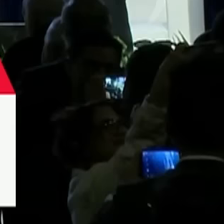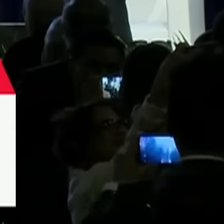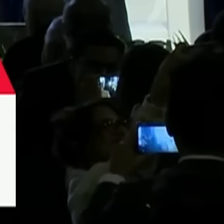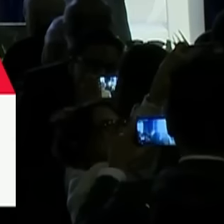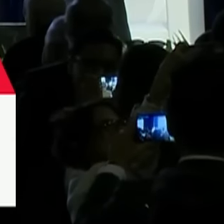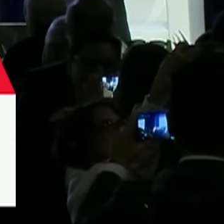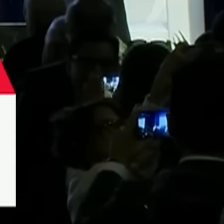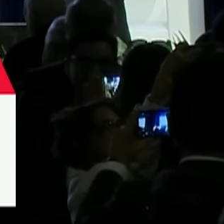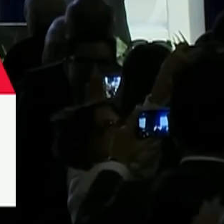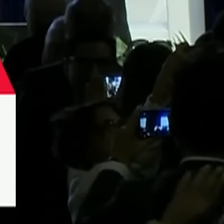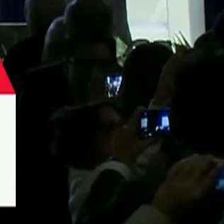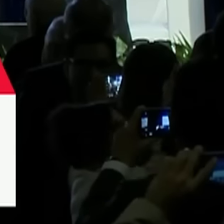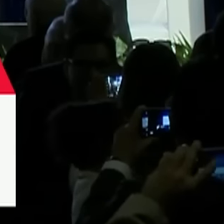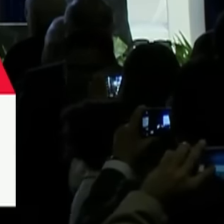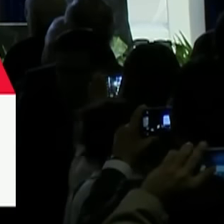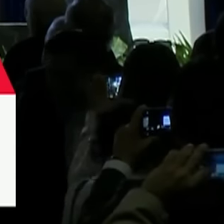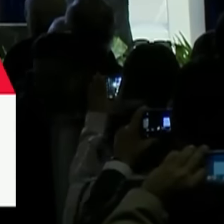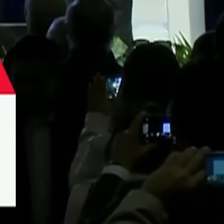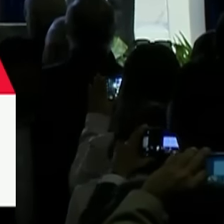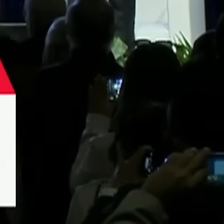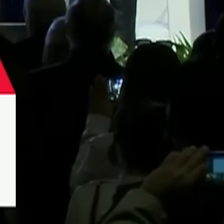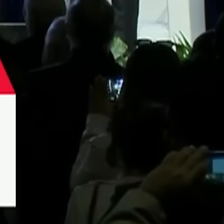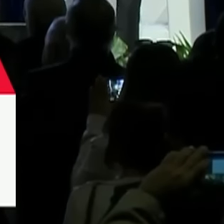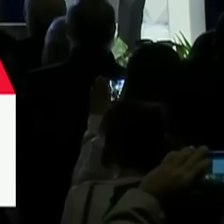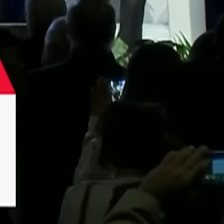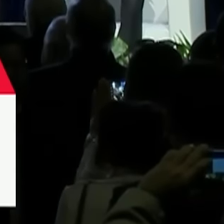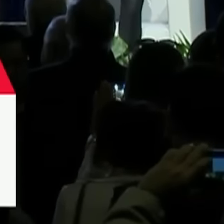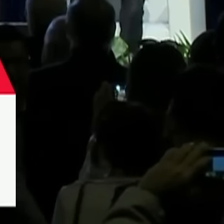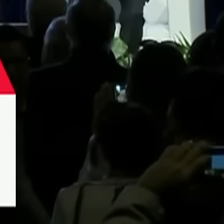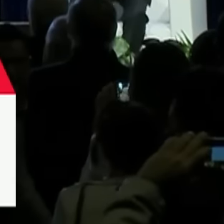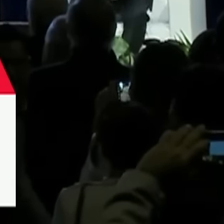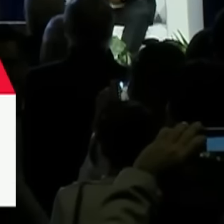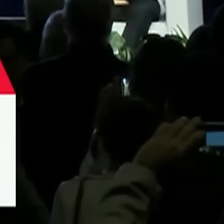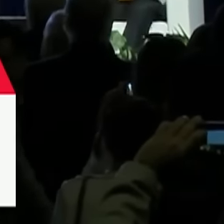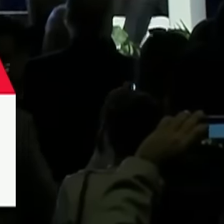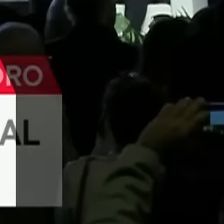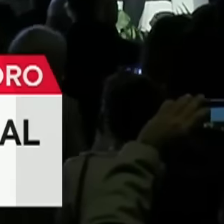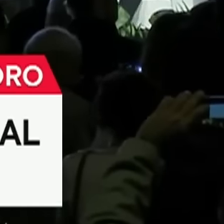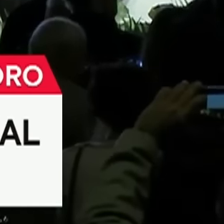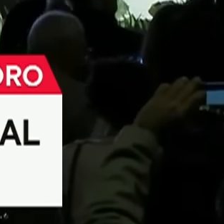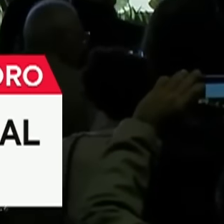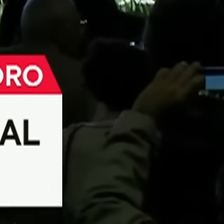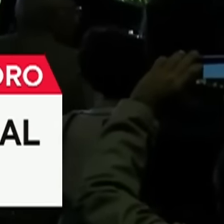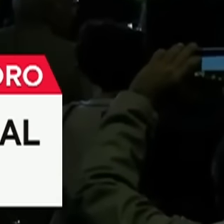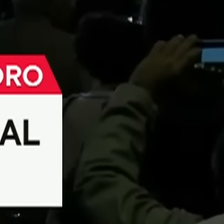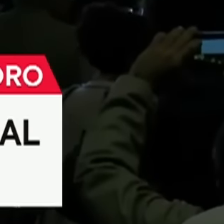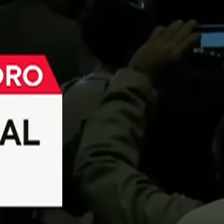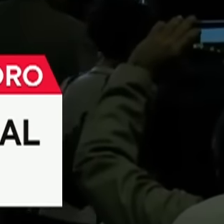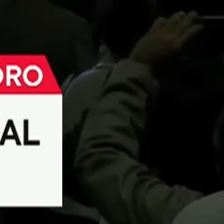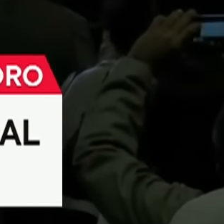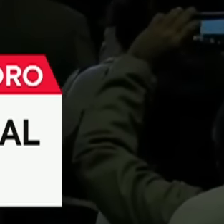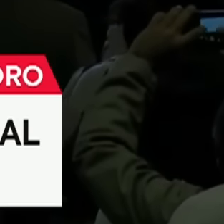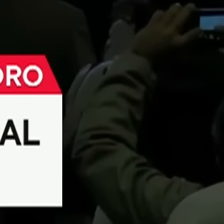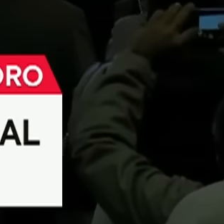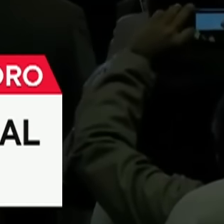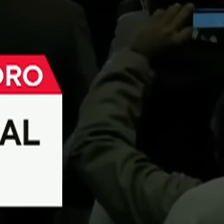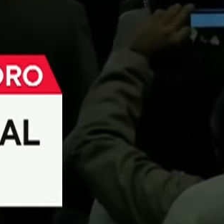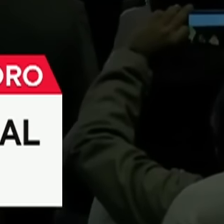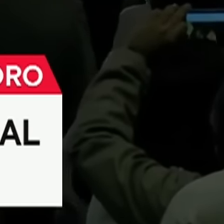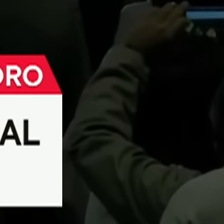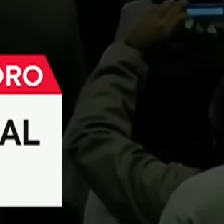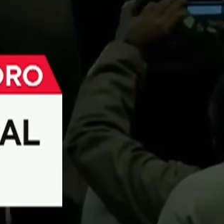aniversario de la Sociedad Nacional de Industrias y Día de la Industria, conmemorando el compromiso en la defensa de los intereses industriales